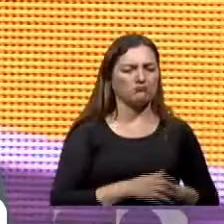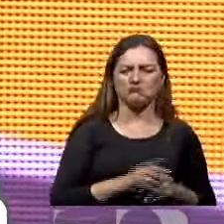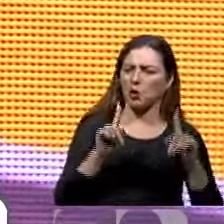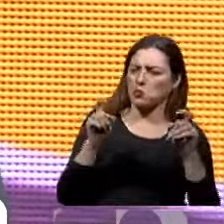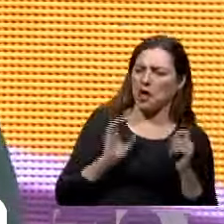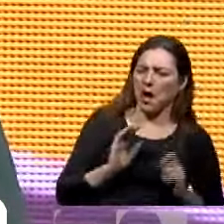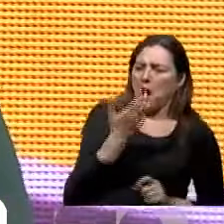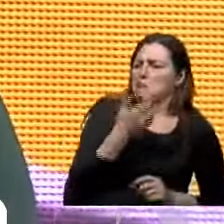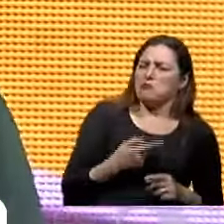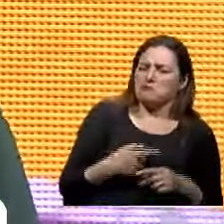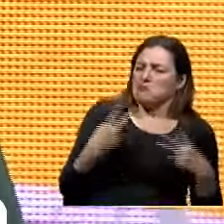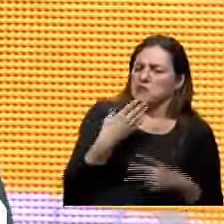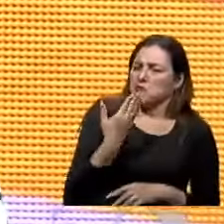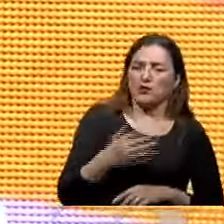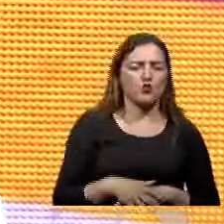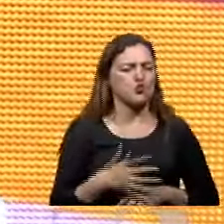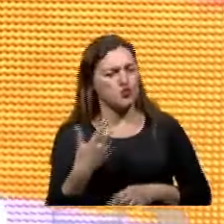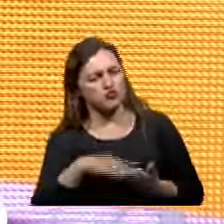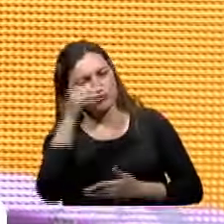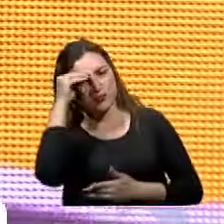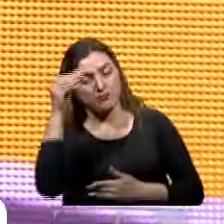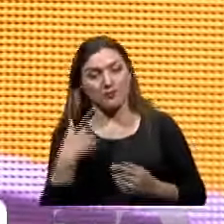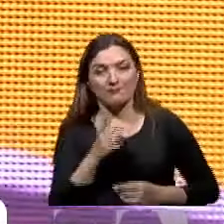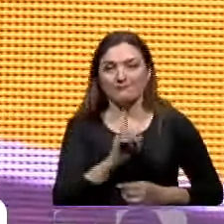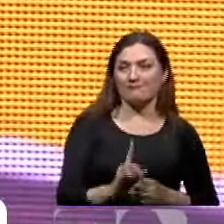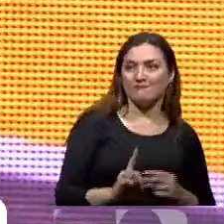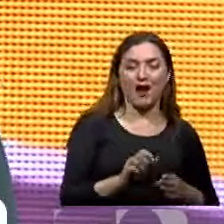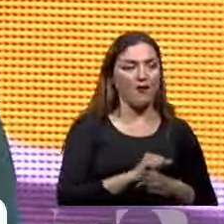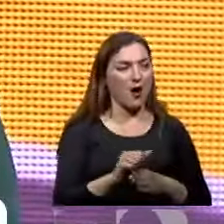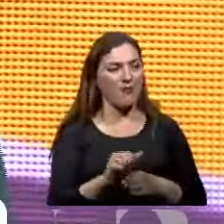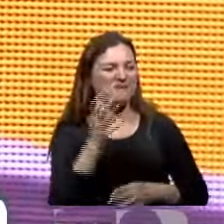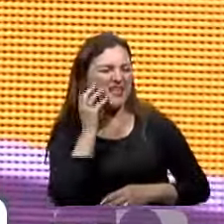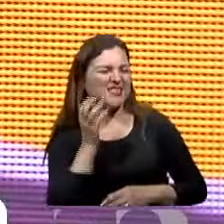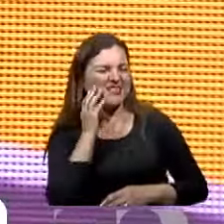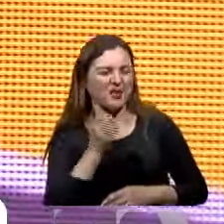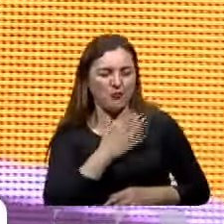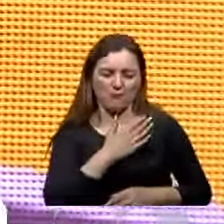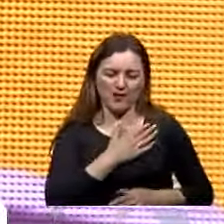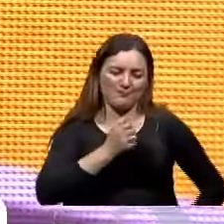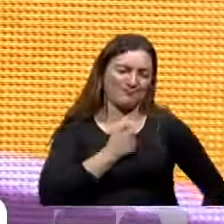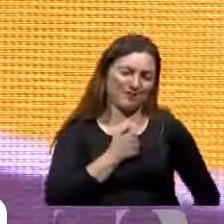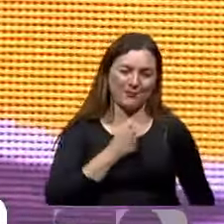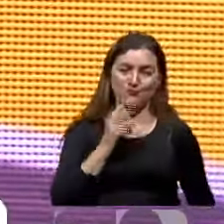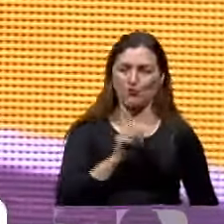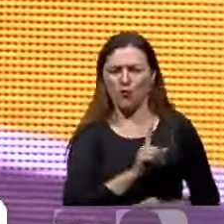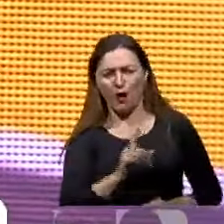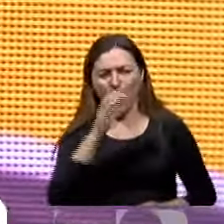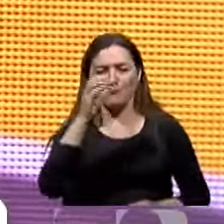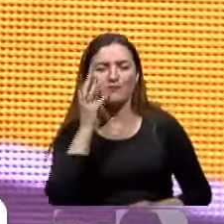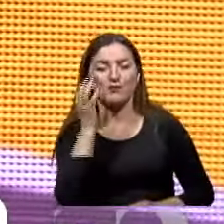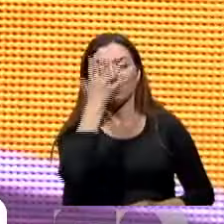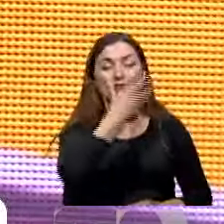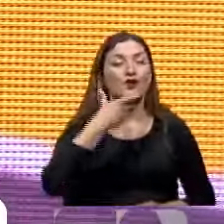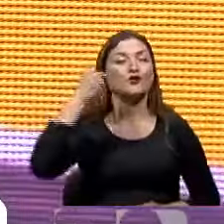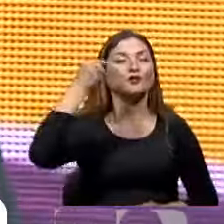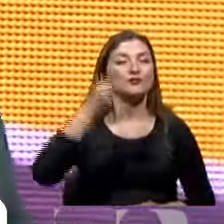montón, más que nada el desenvolvimiento escénico, a creer en mí misma. Fue una experiencia súper, súper hermosa